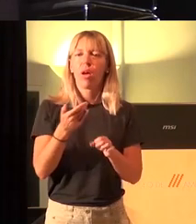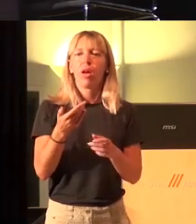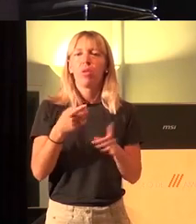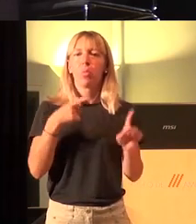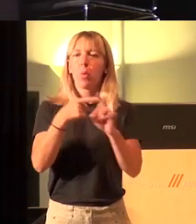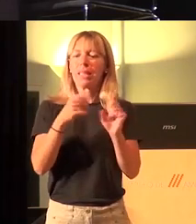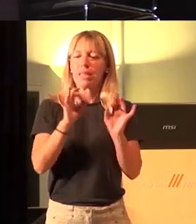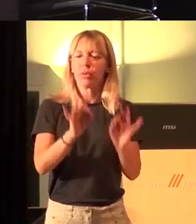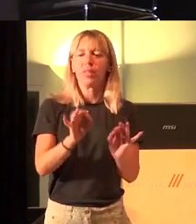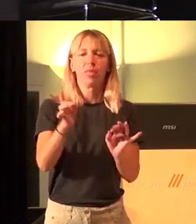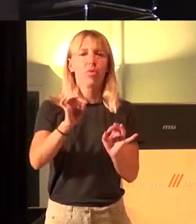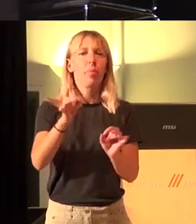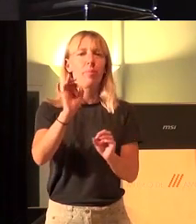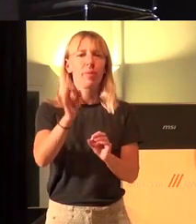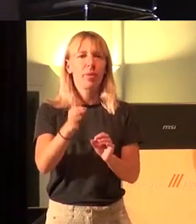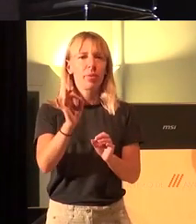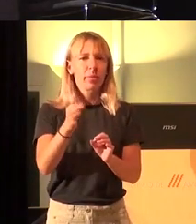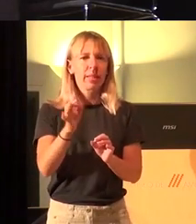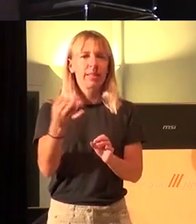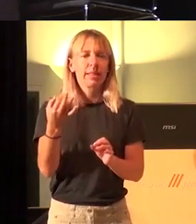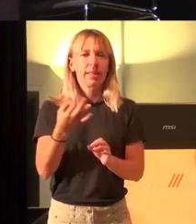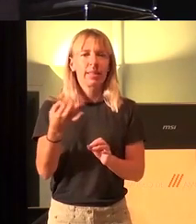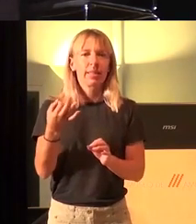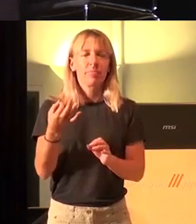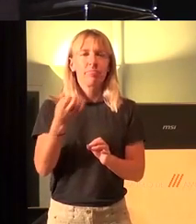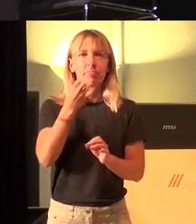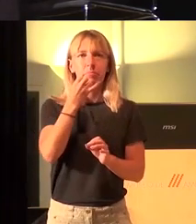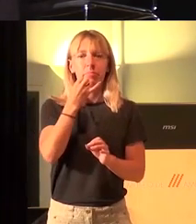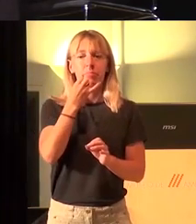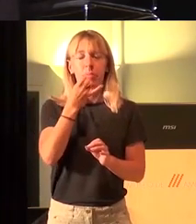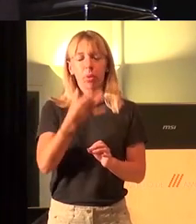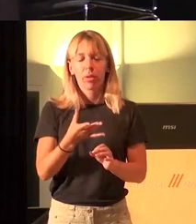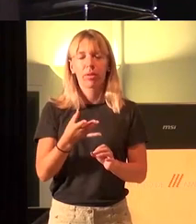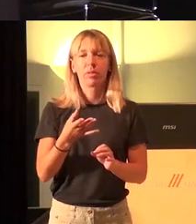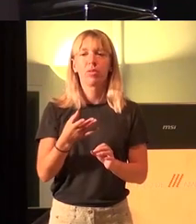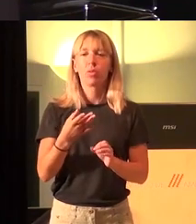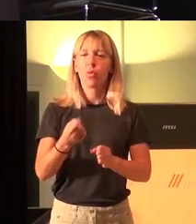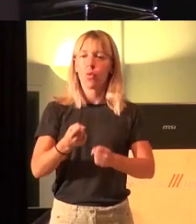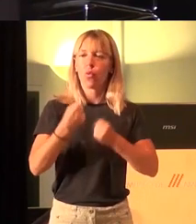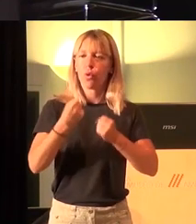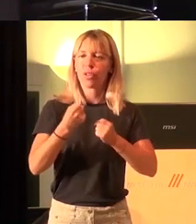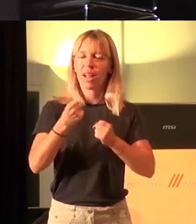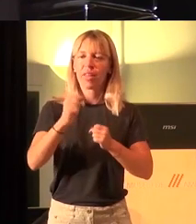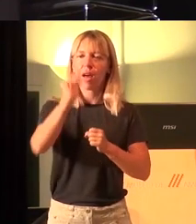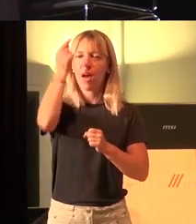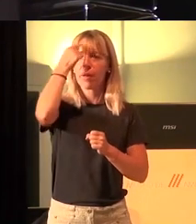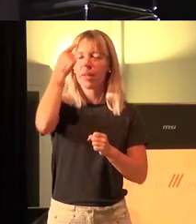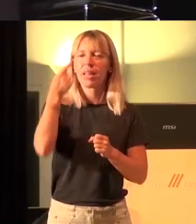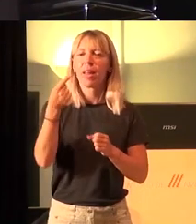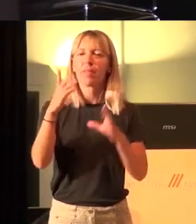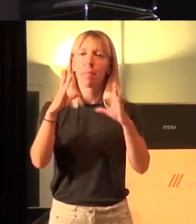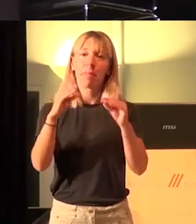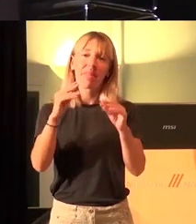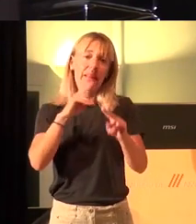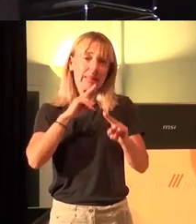como un objetivo en sí, pero es verdad que fortalece las habilidades blandas,